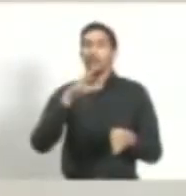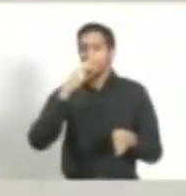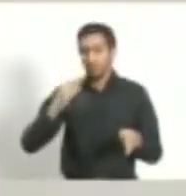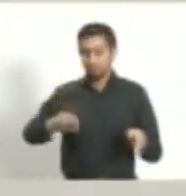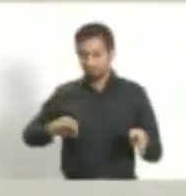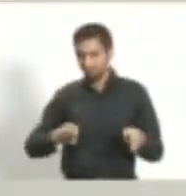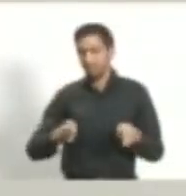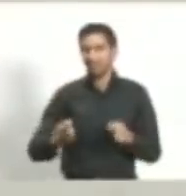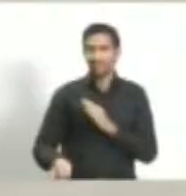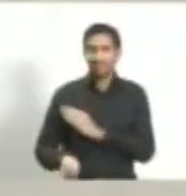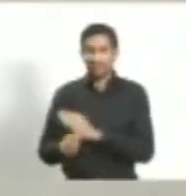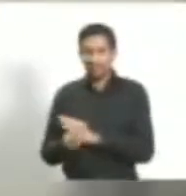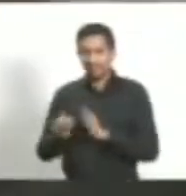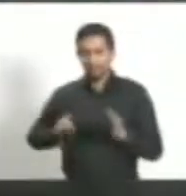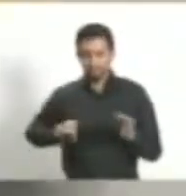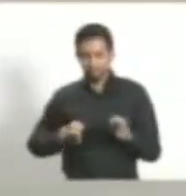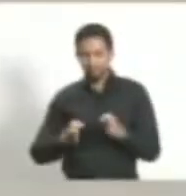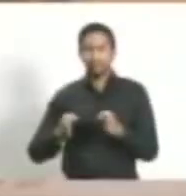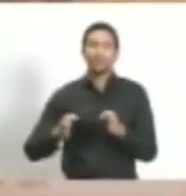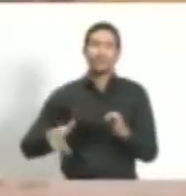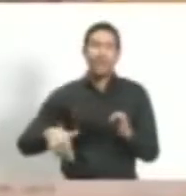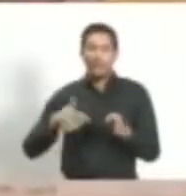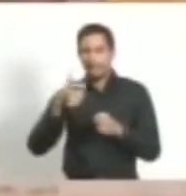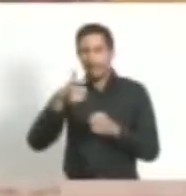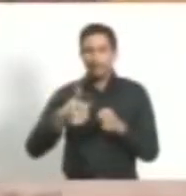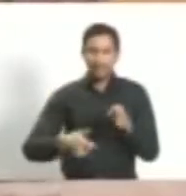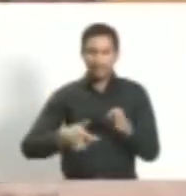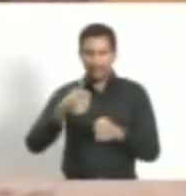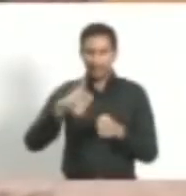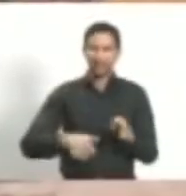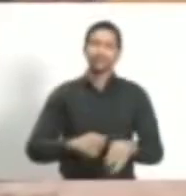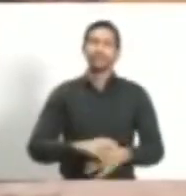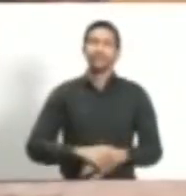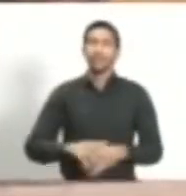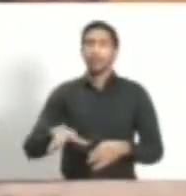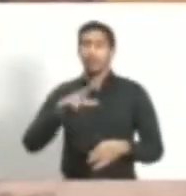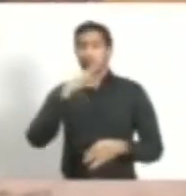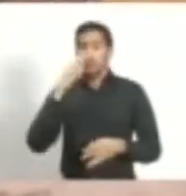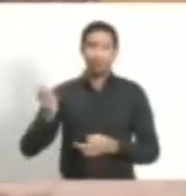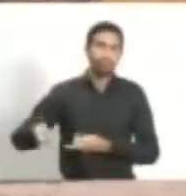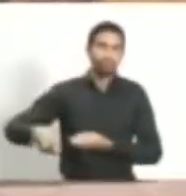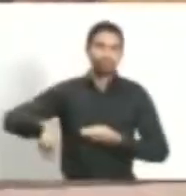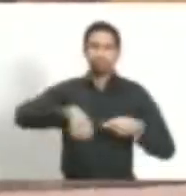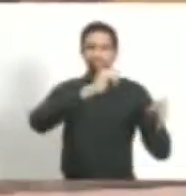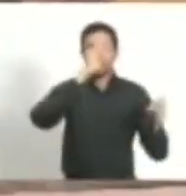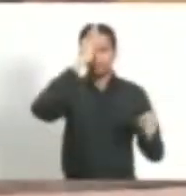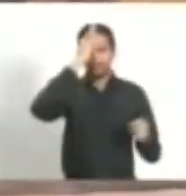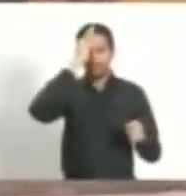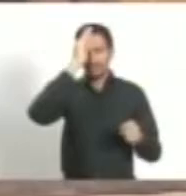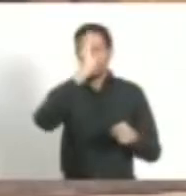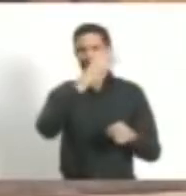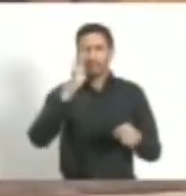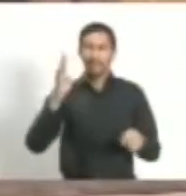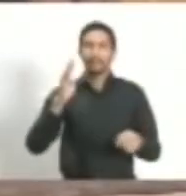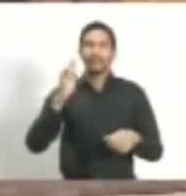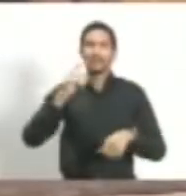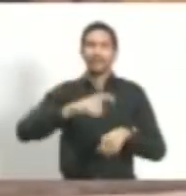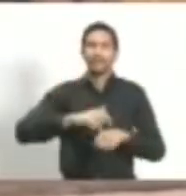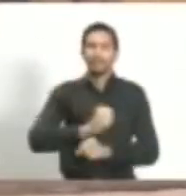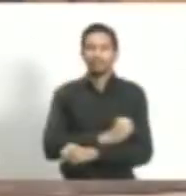una motocicleta quienes le dispararon en varias ocasiones. Ochoa Corpa fue trasladado al Hospital Barranquilla, donde falleció en horas de la mañana de